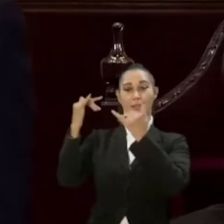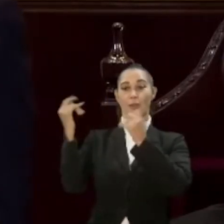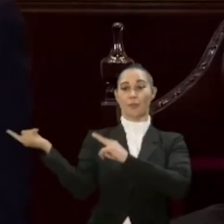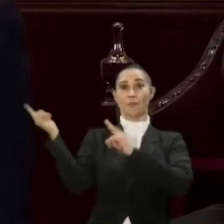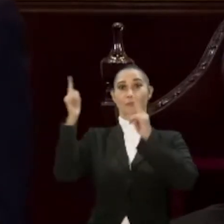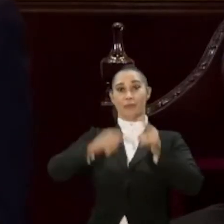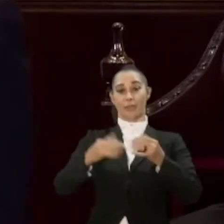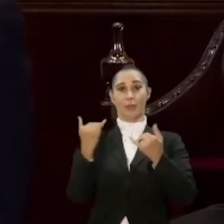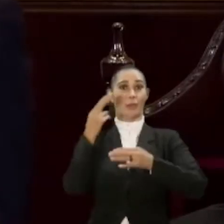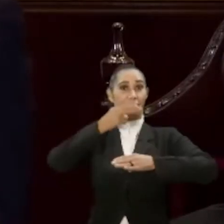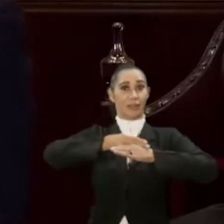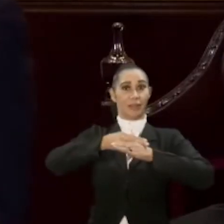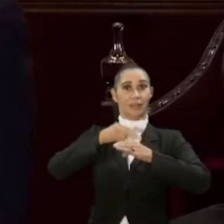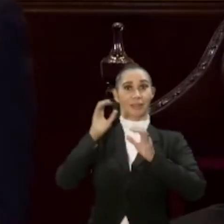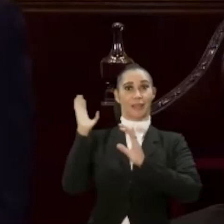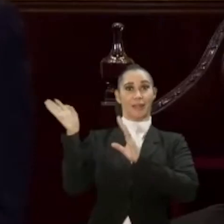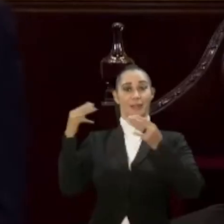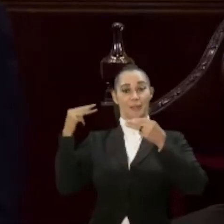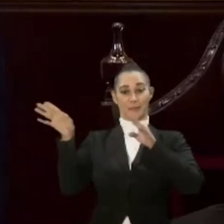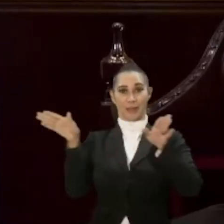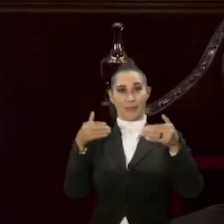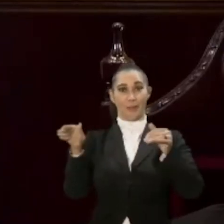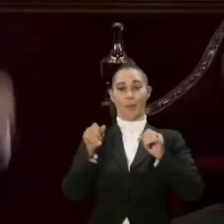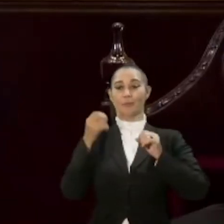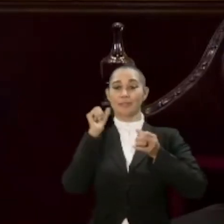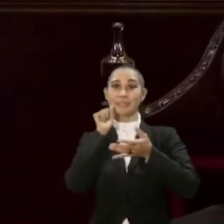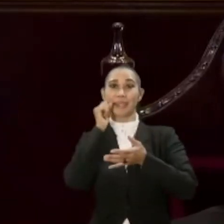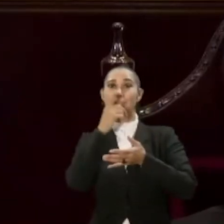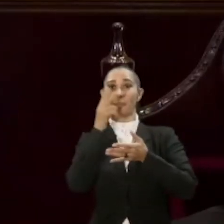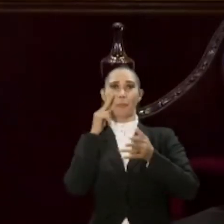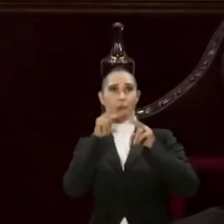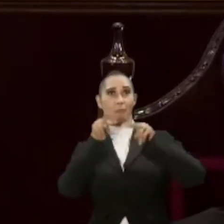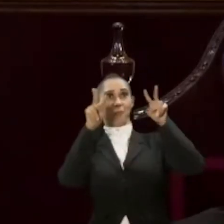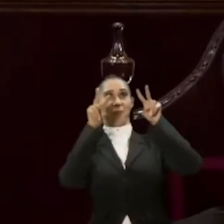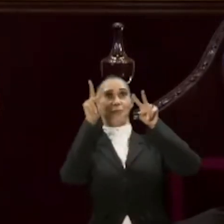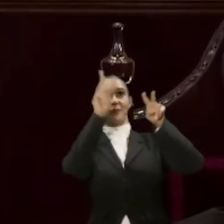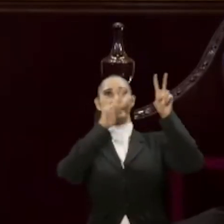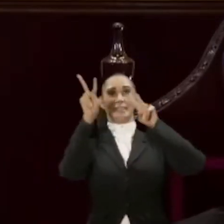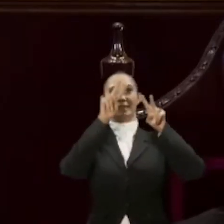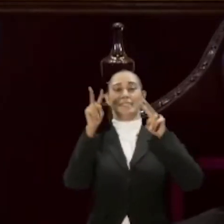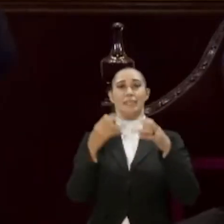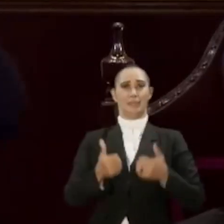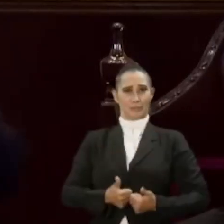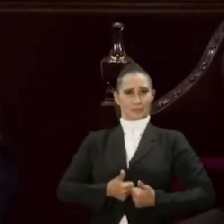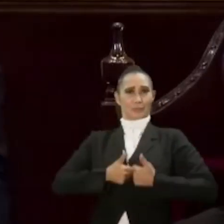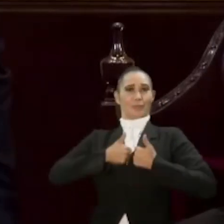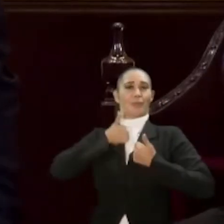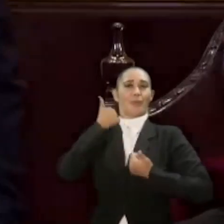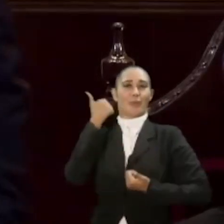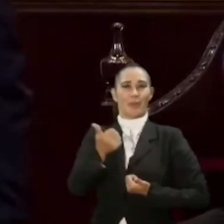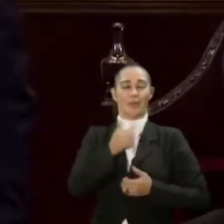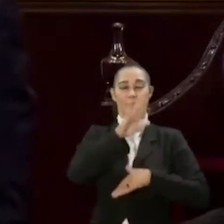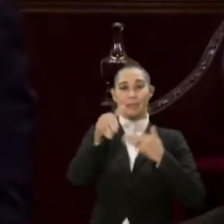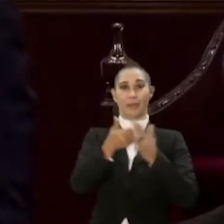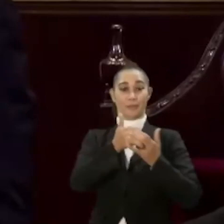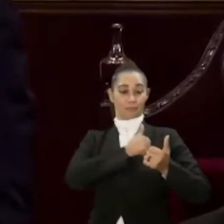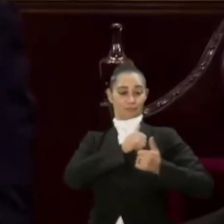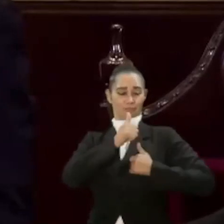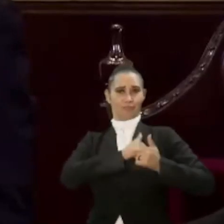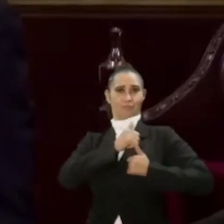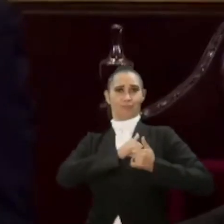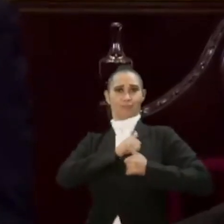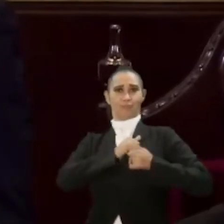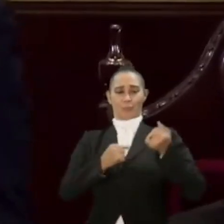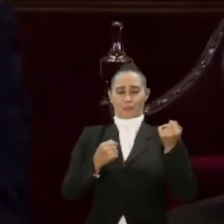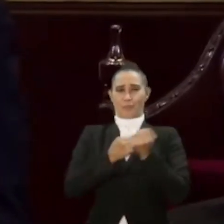en el desfile de esta tarde en el Malecón de Santo Domingo, que ustedes verán y lo verán con orgullo nuestra defensa que cuenta